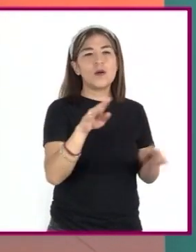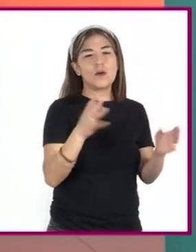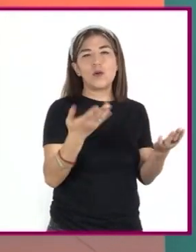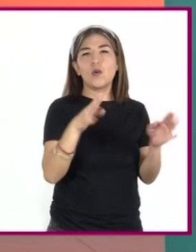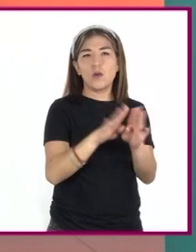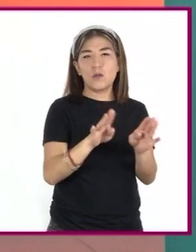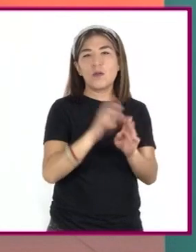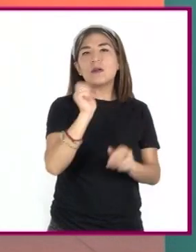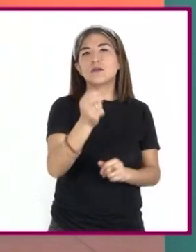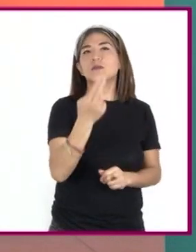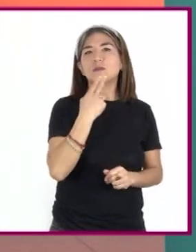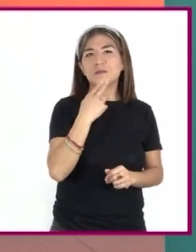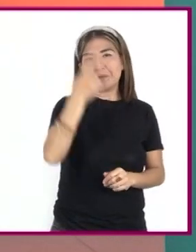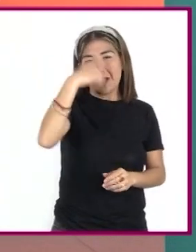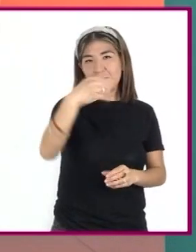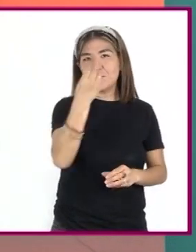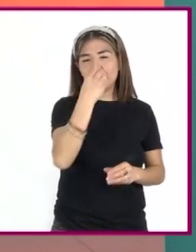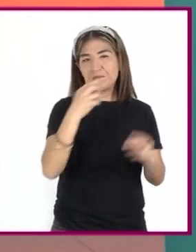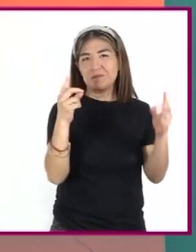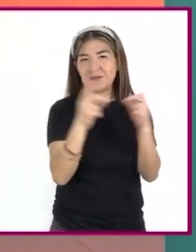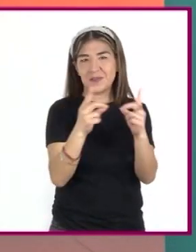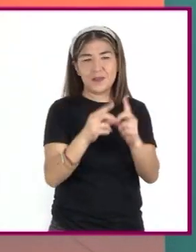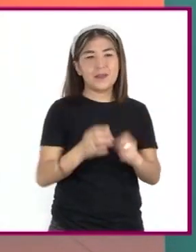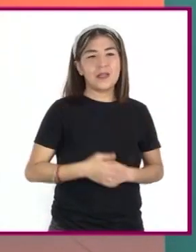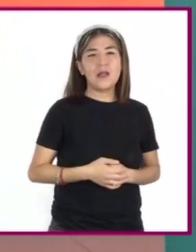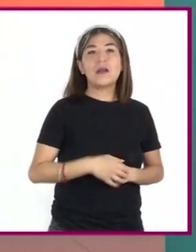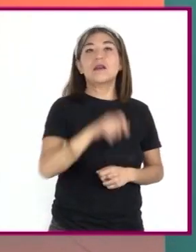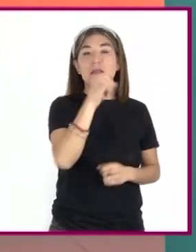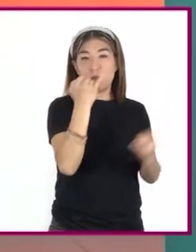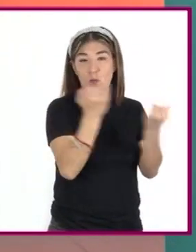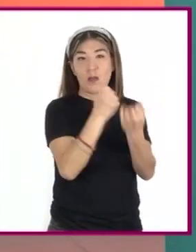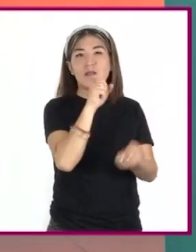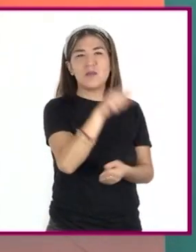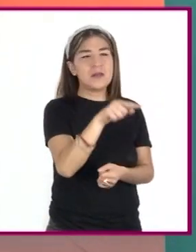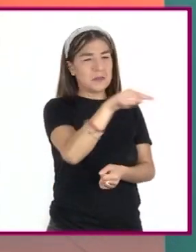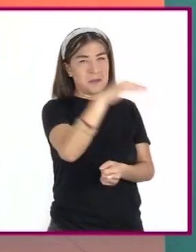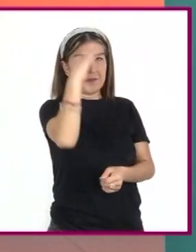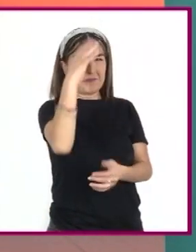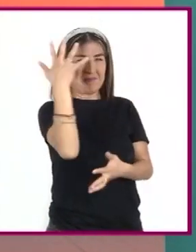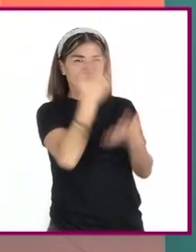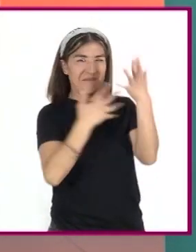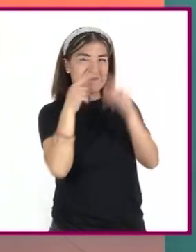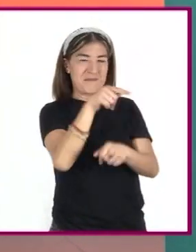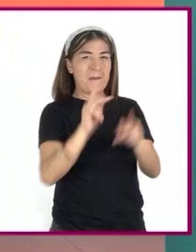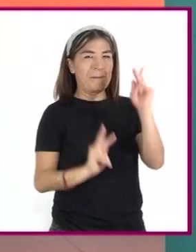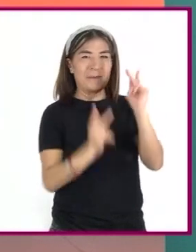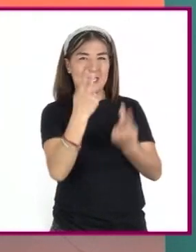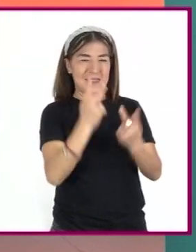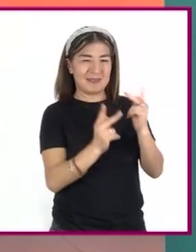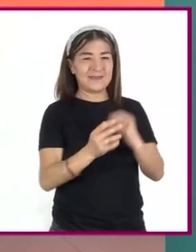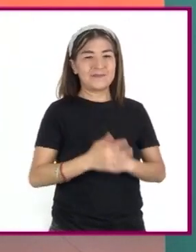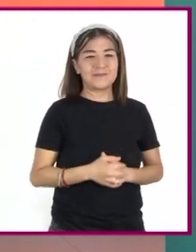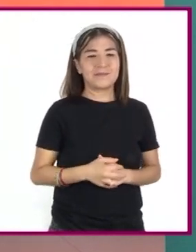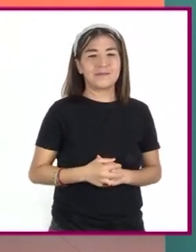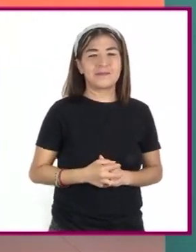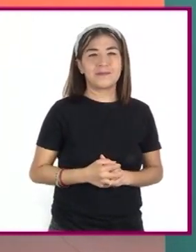consumimos en nuestra dieta. También llegan a ser confundidos con plantas.